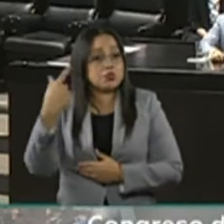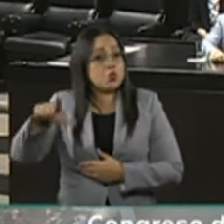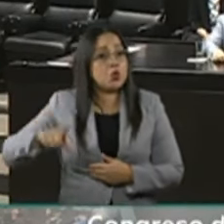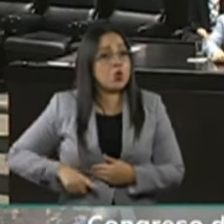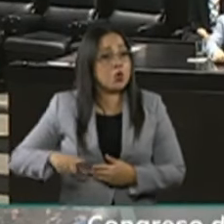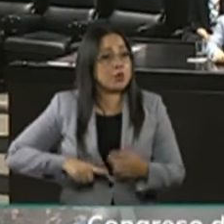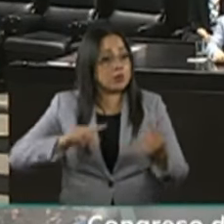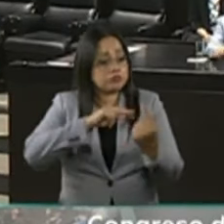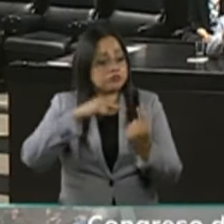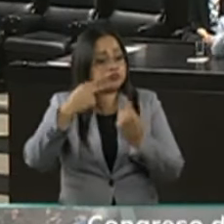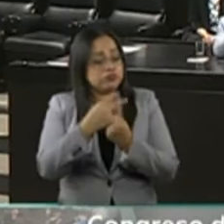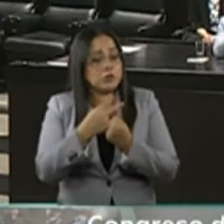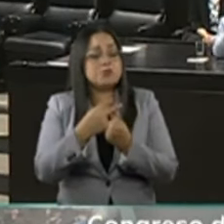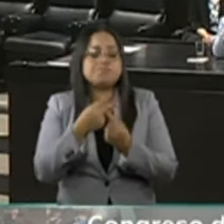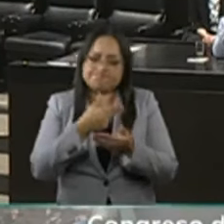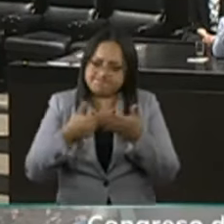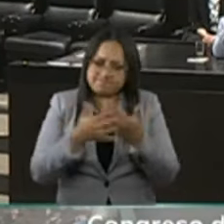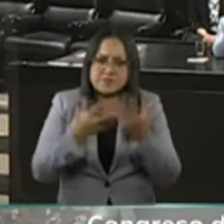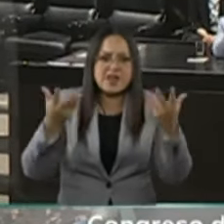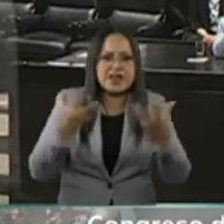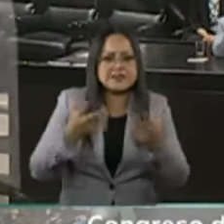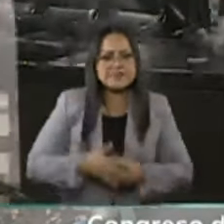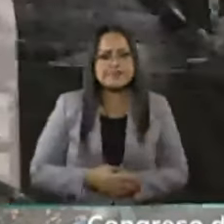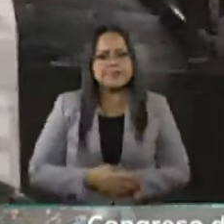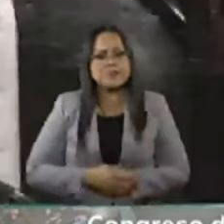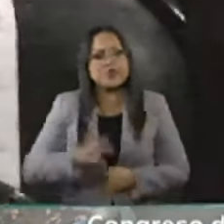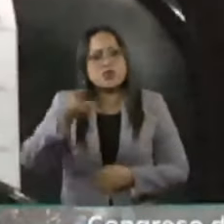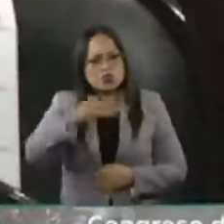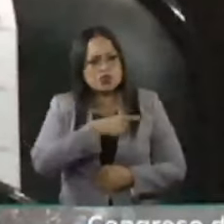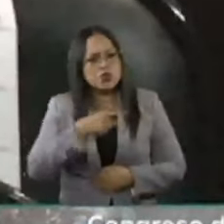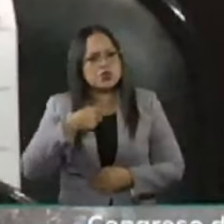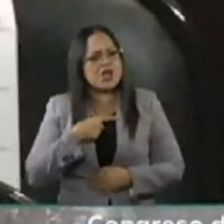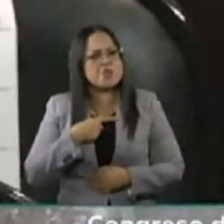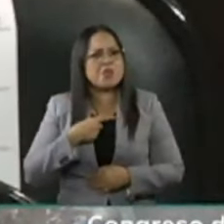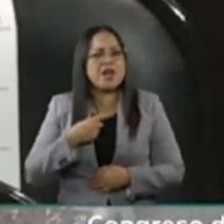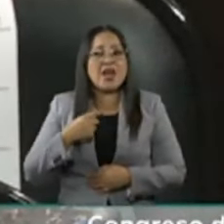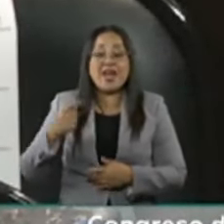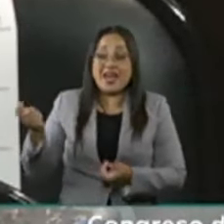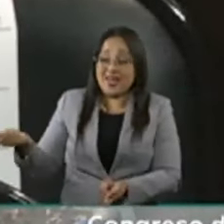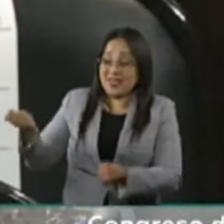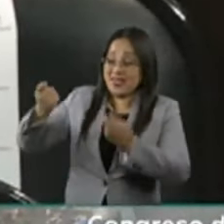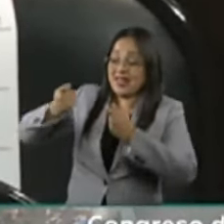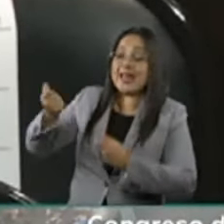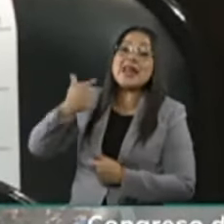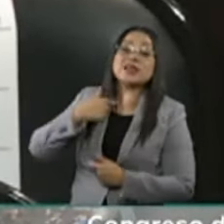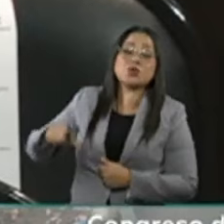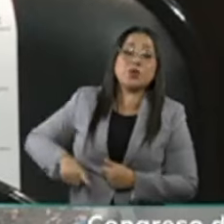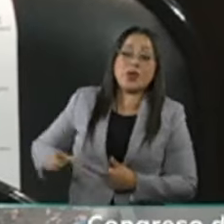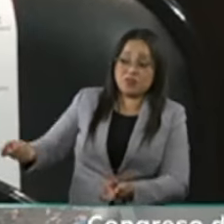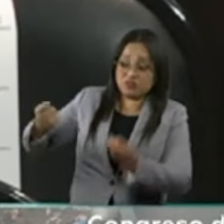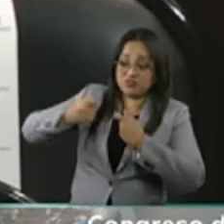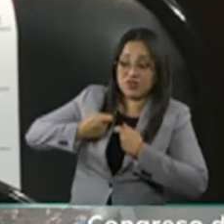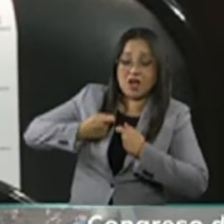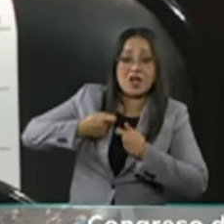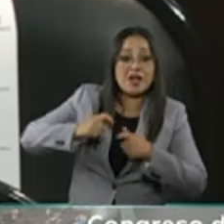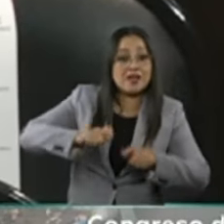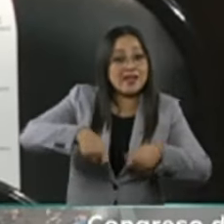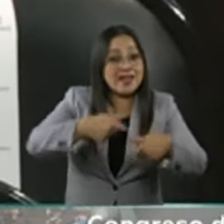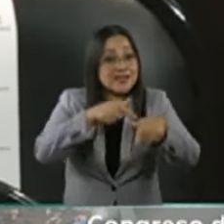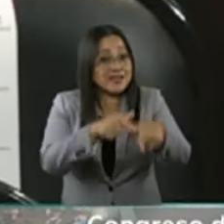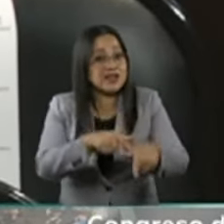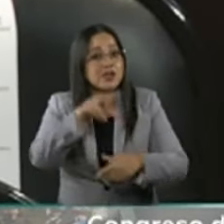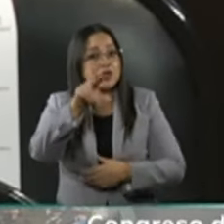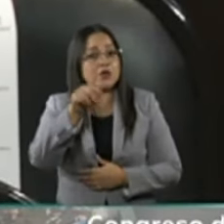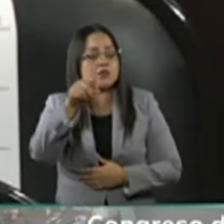gobierno y no arrastrar los errores ni las manías del gobierno saliente. En sus manos está destacar por